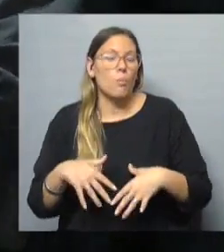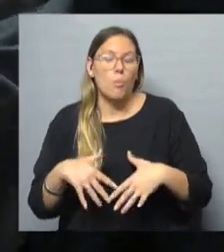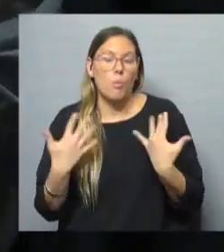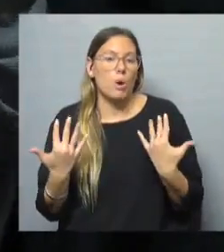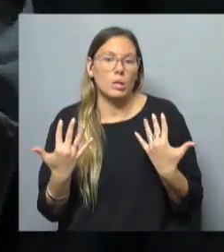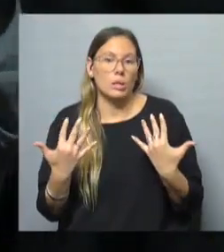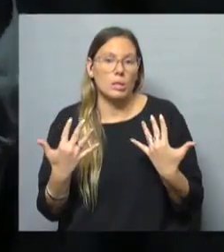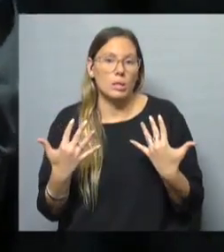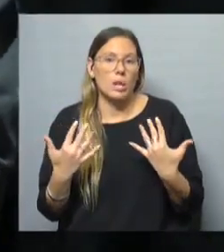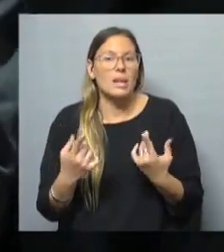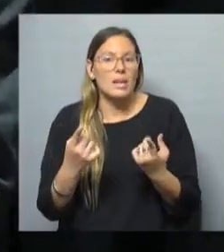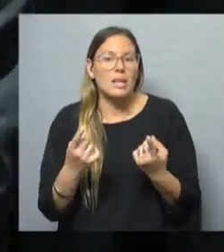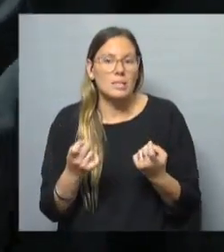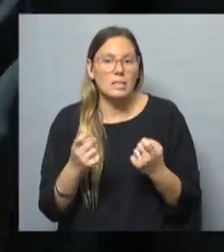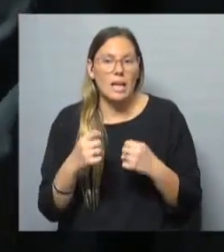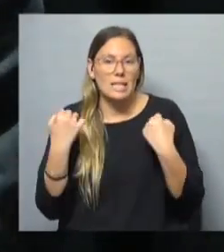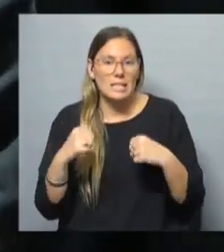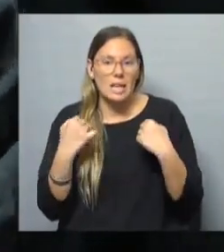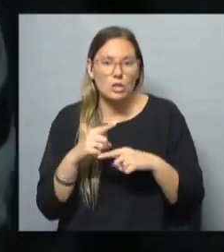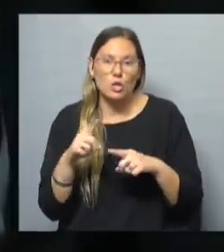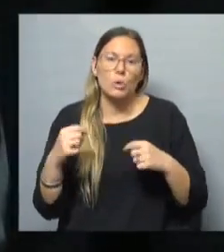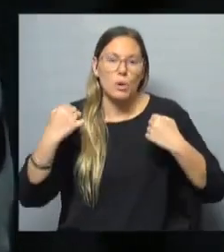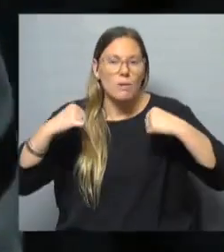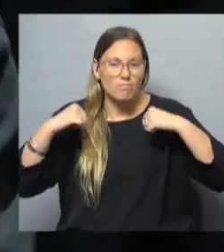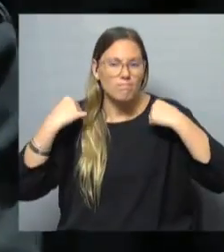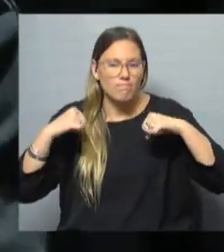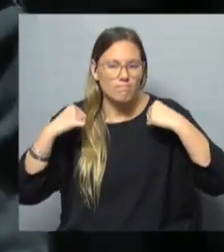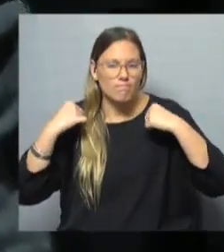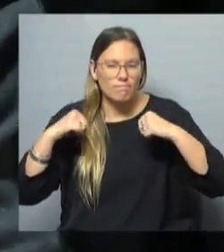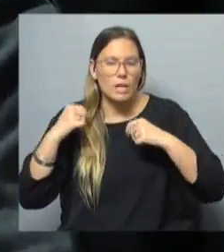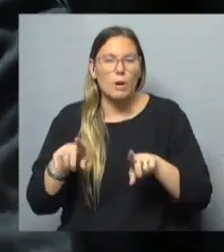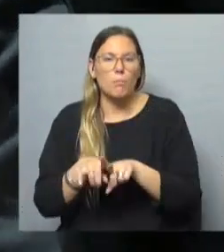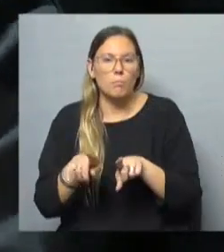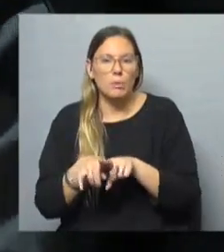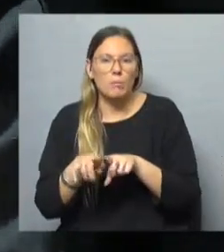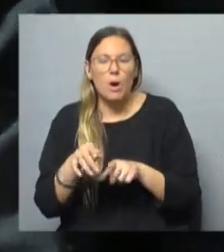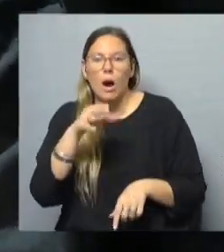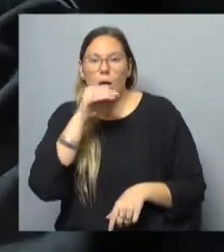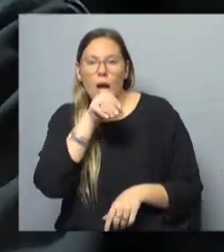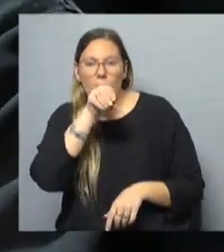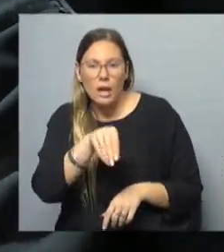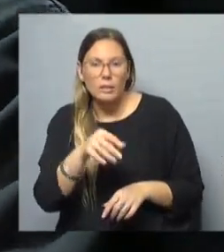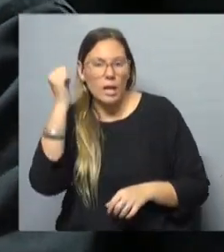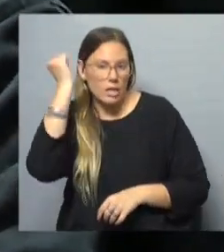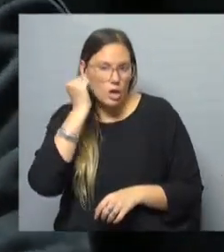requiere de un ensayo, sino un entrenamiento. Es lo mismo que el que hace freestyle arriba del ómnibus, que lo vemos y